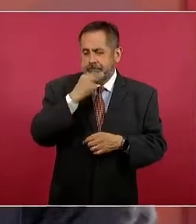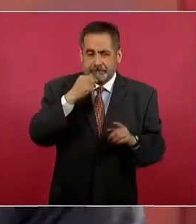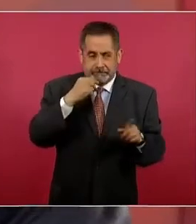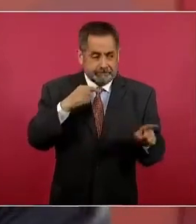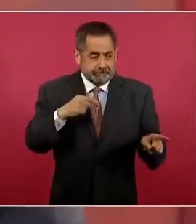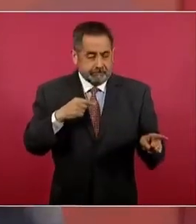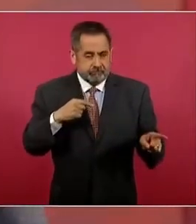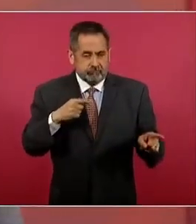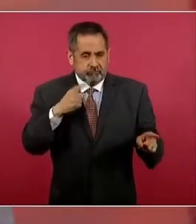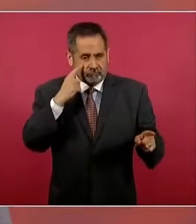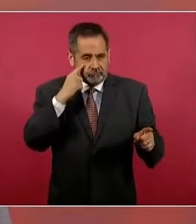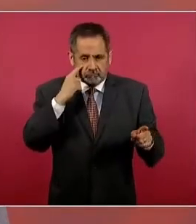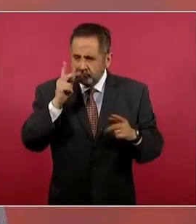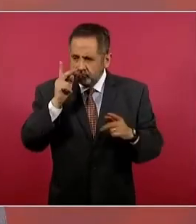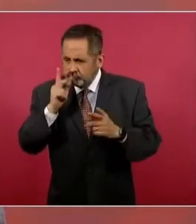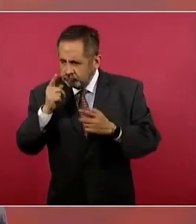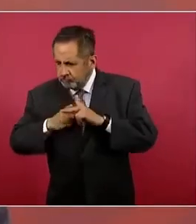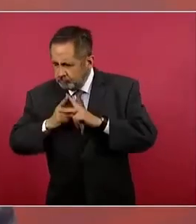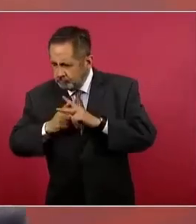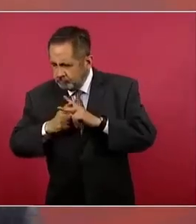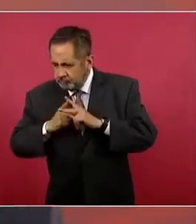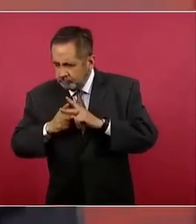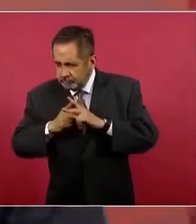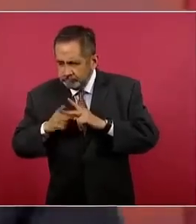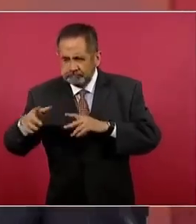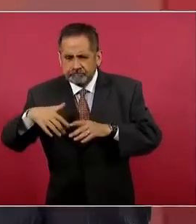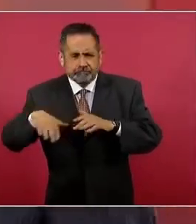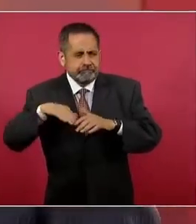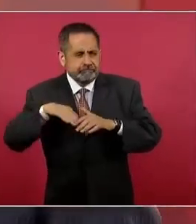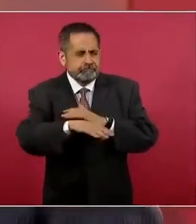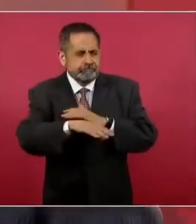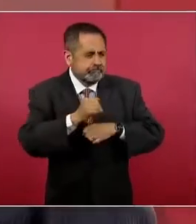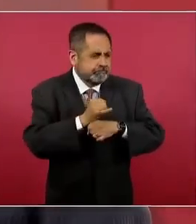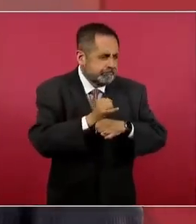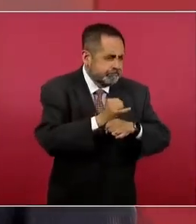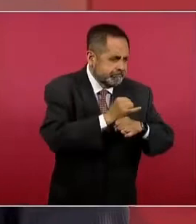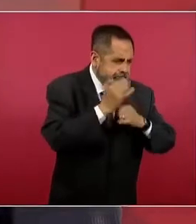se demostró con una auditoría